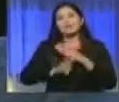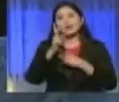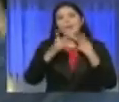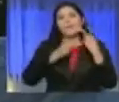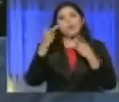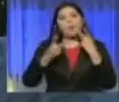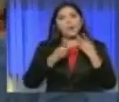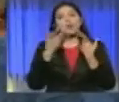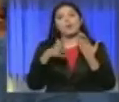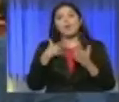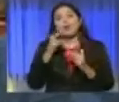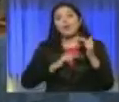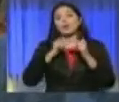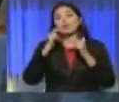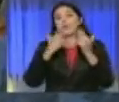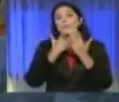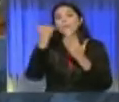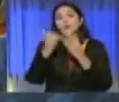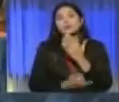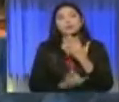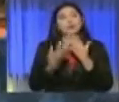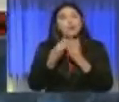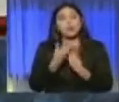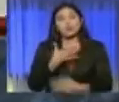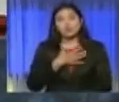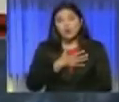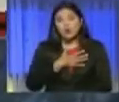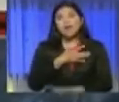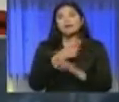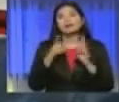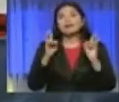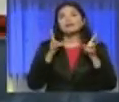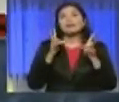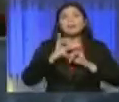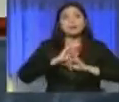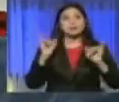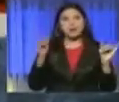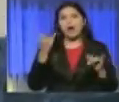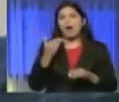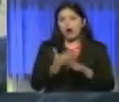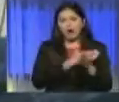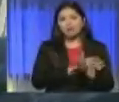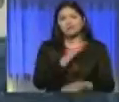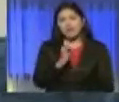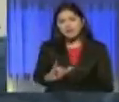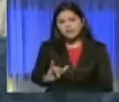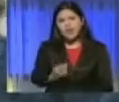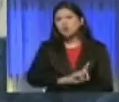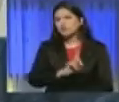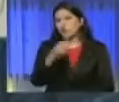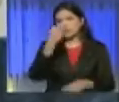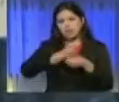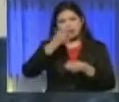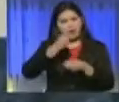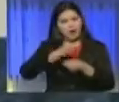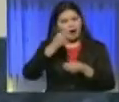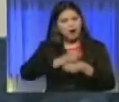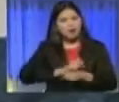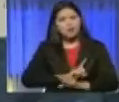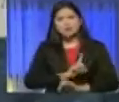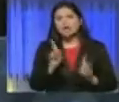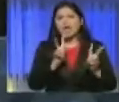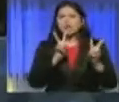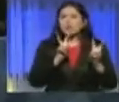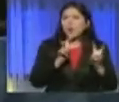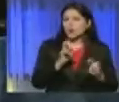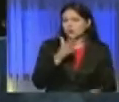de construir grandes proyectos juntos. En las áreas que ya existían, no se ha trabajado en áreas nuevas